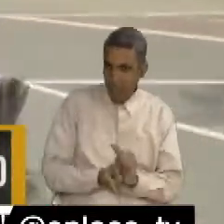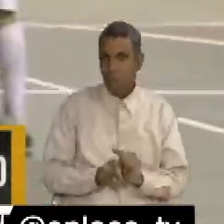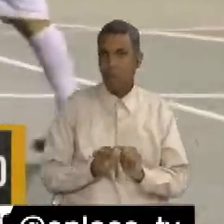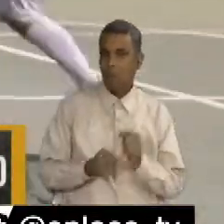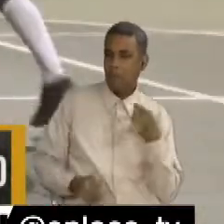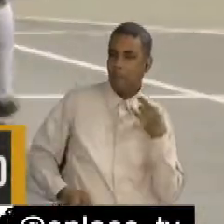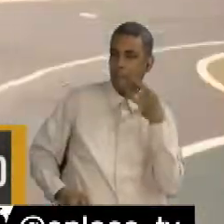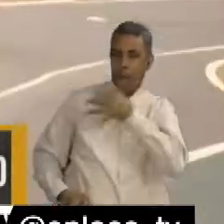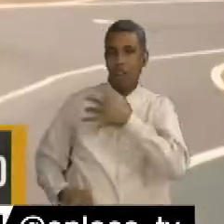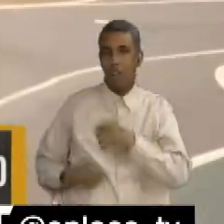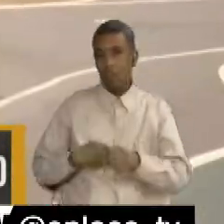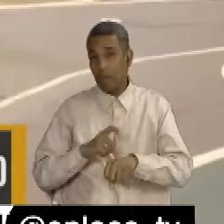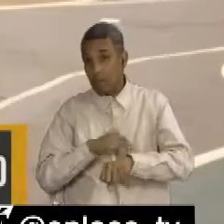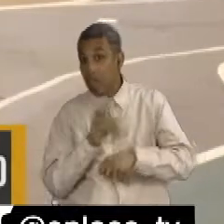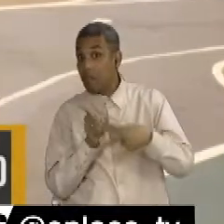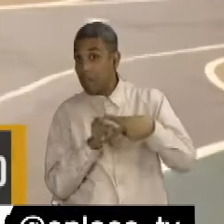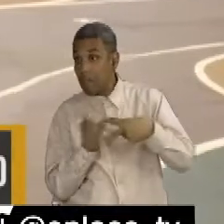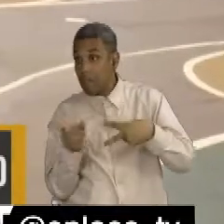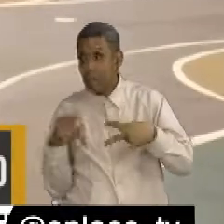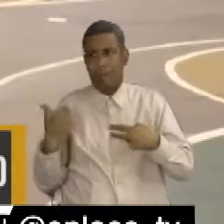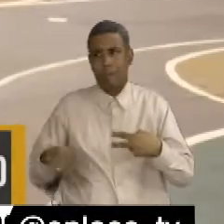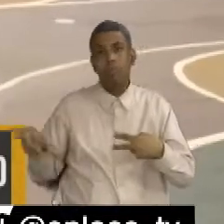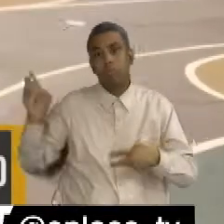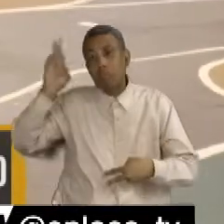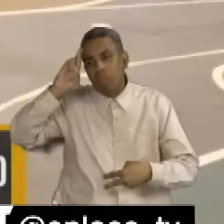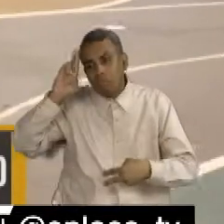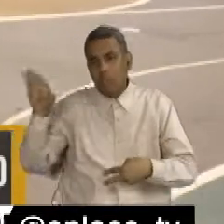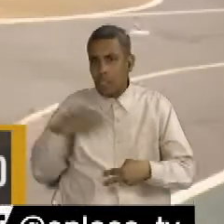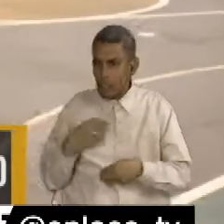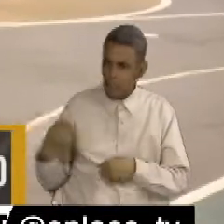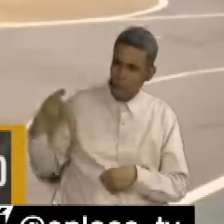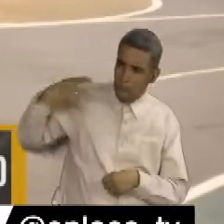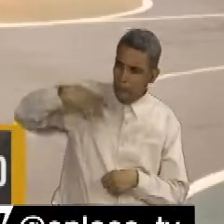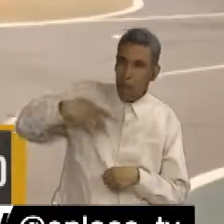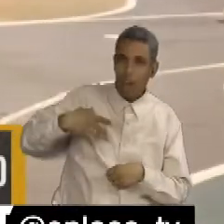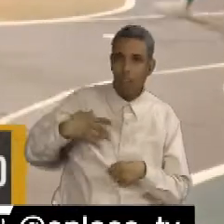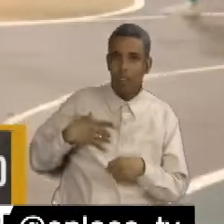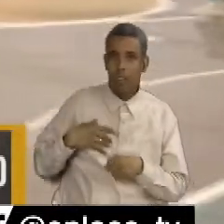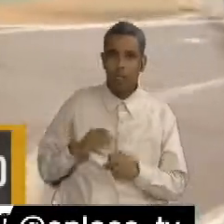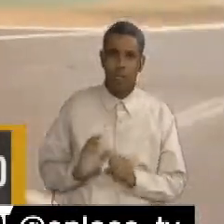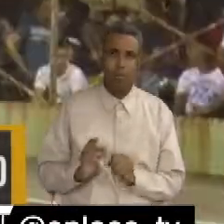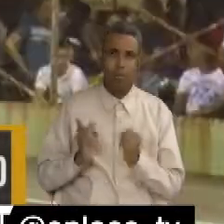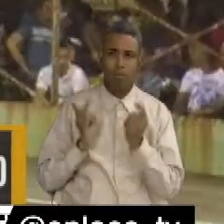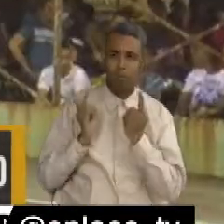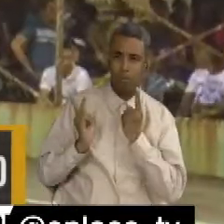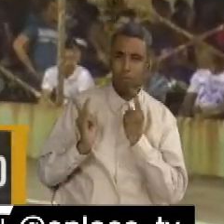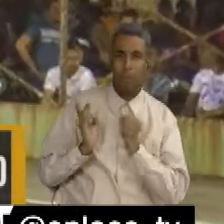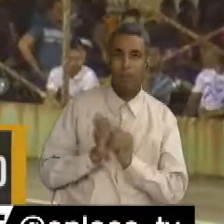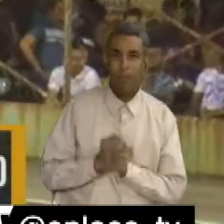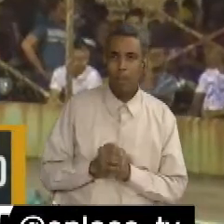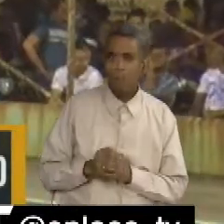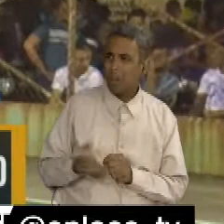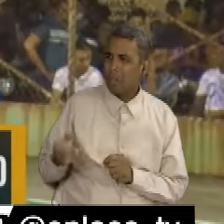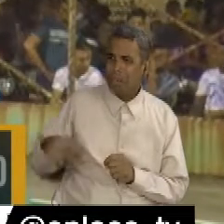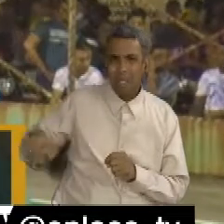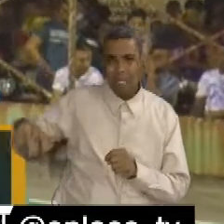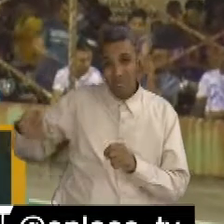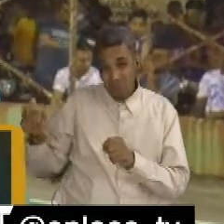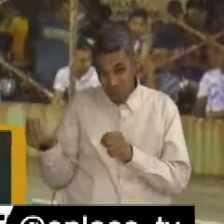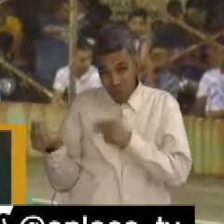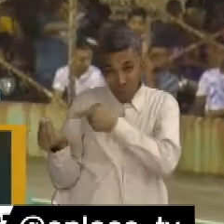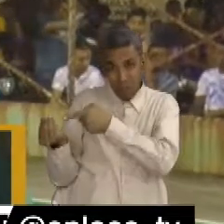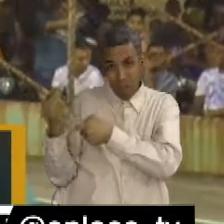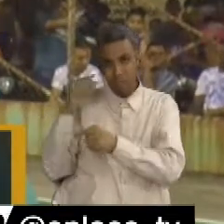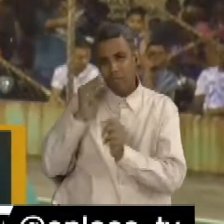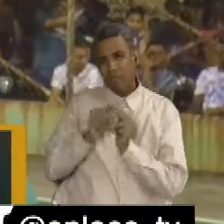porque ellos en el primer tiempo hicieron un gran partido, ¿para qué? Y un excelente rival, grande, grande, y son unos pelados que vienen jugando hace rato,